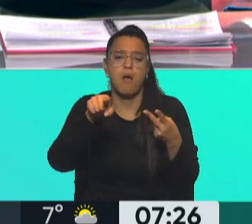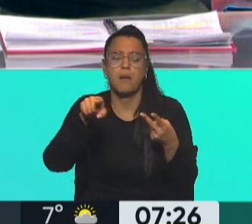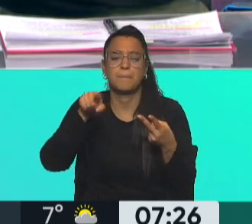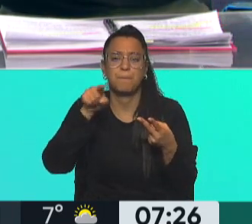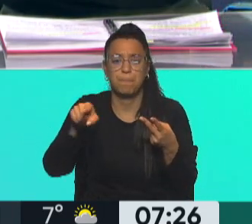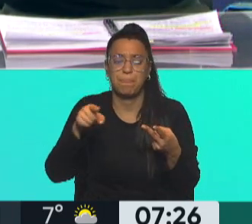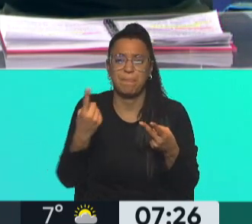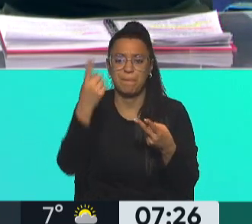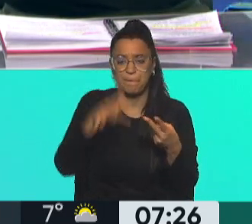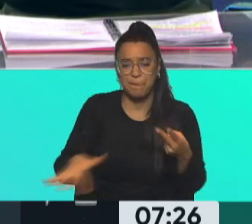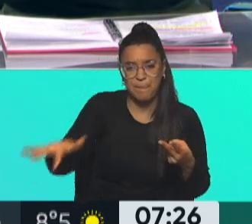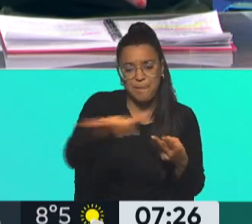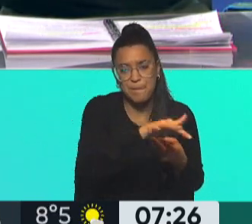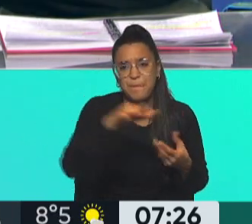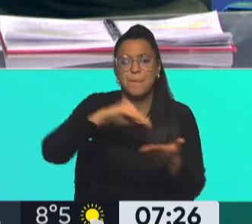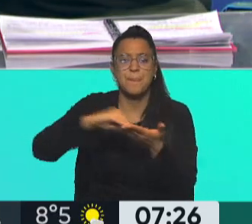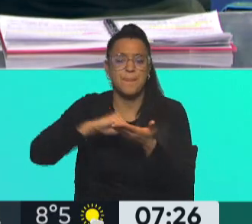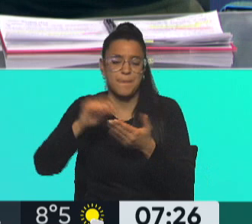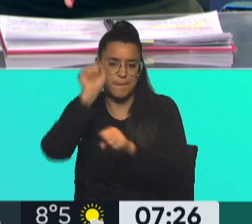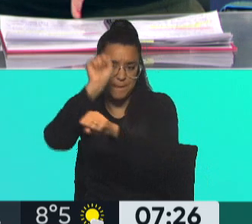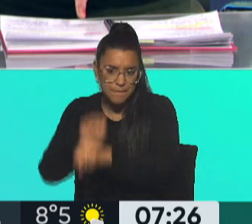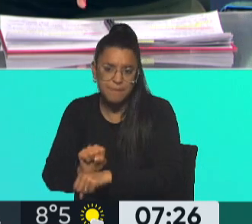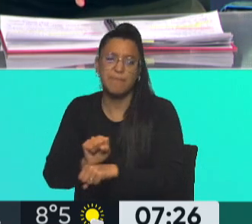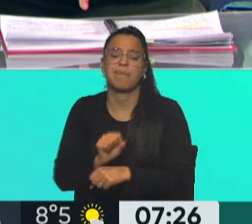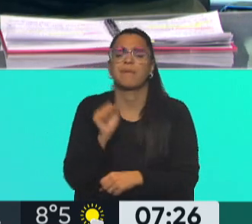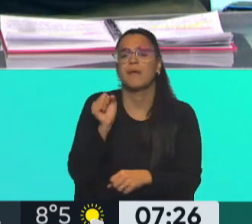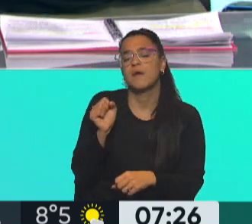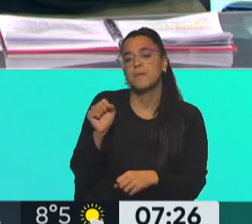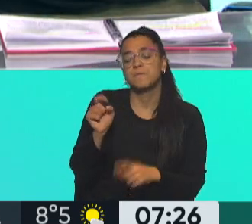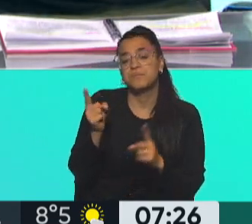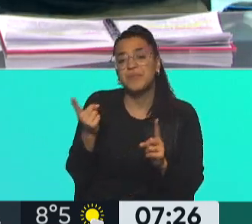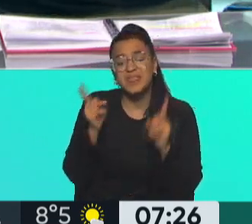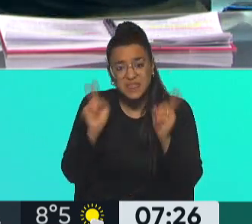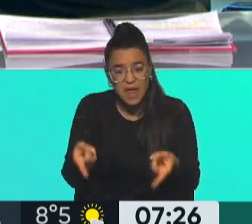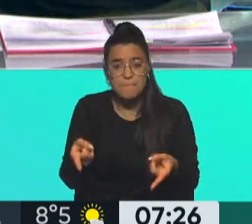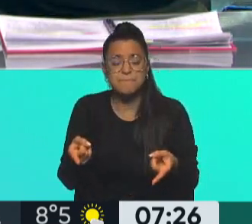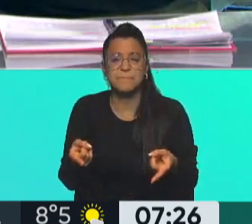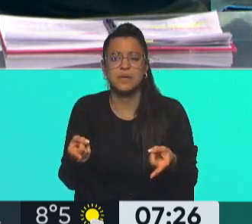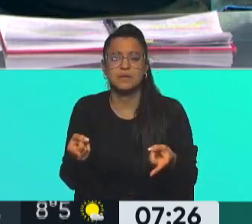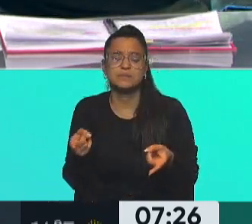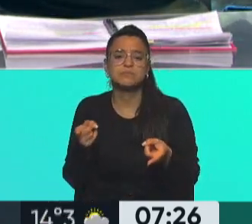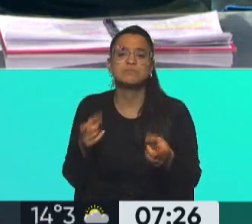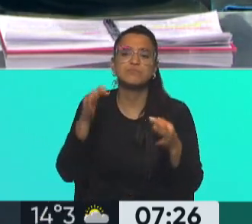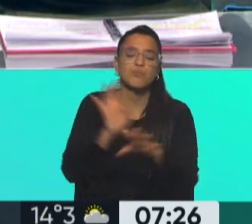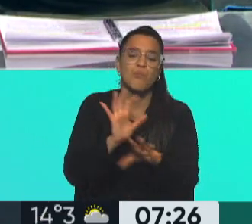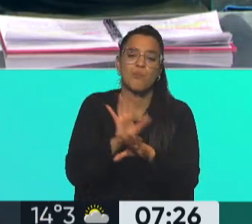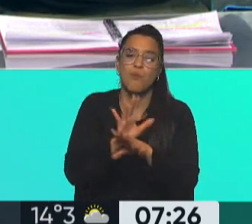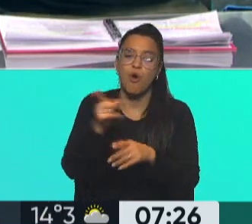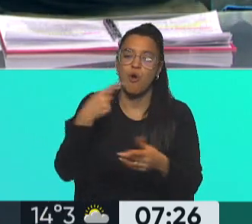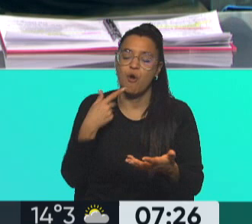los centros de administración de cárceles, los motines carcelarios, también tienen que ver con ajustes de